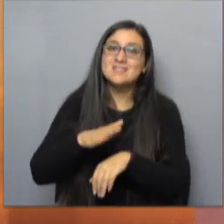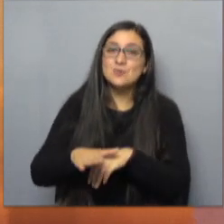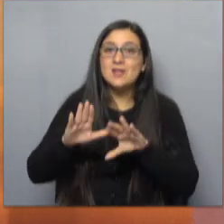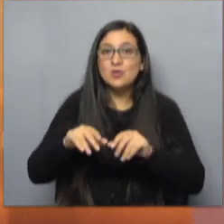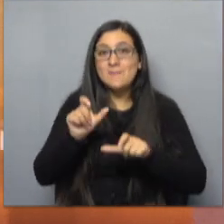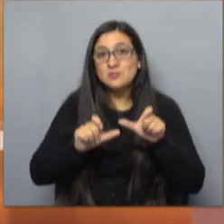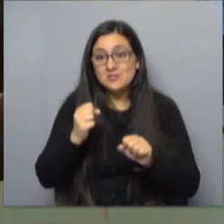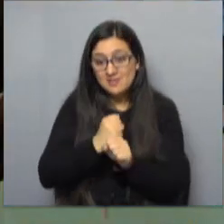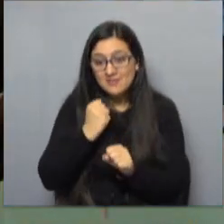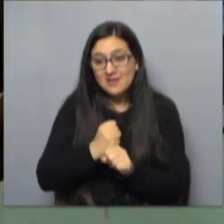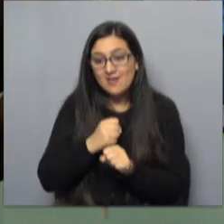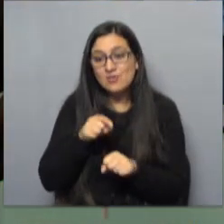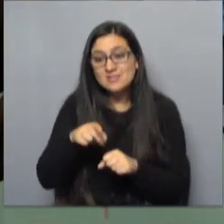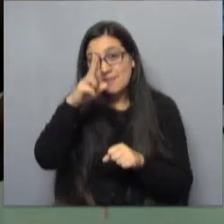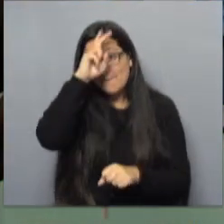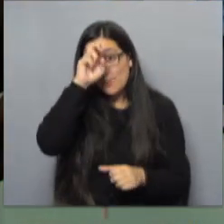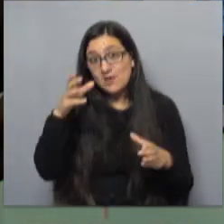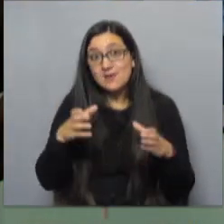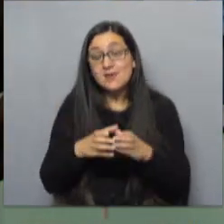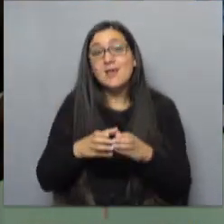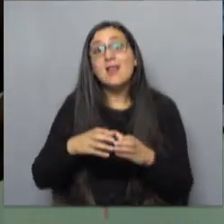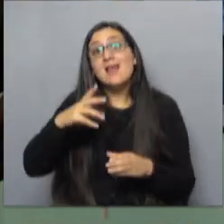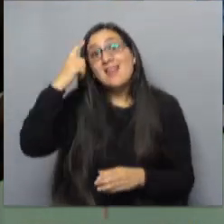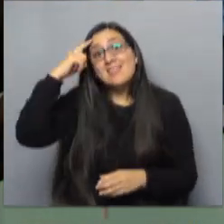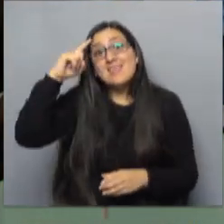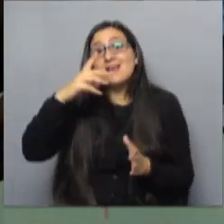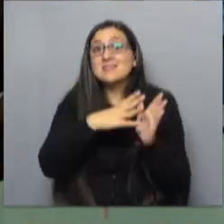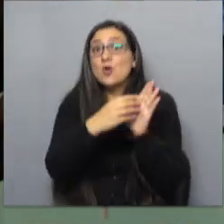para toda la gente allí que está trabajando en esa policlínica y que la idea además se replique.